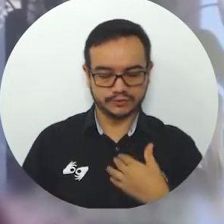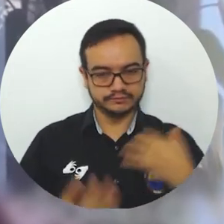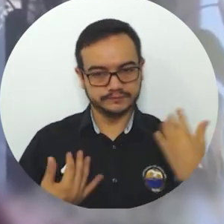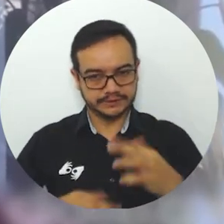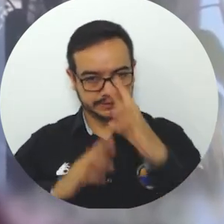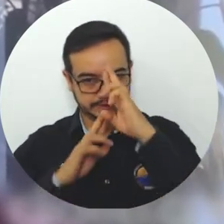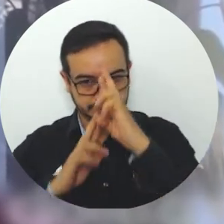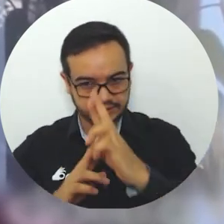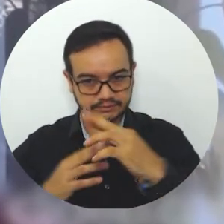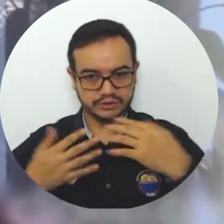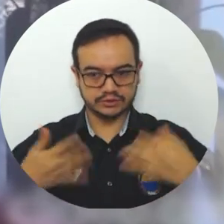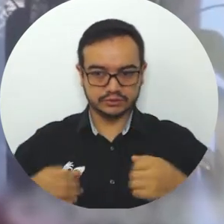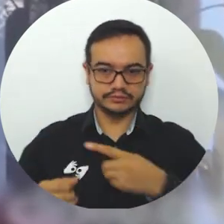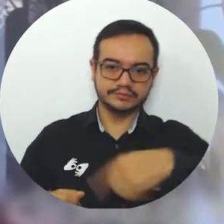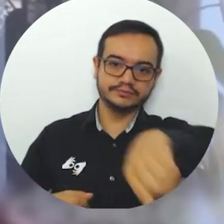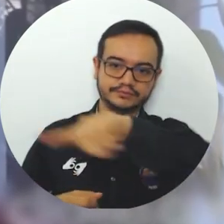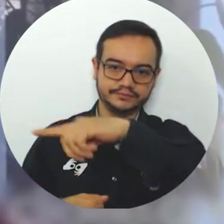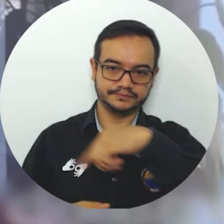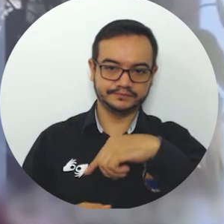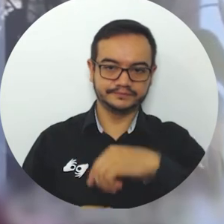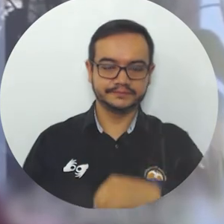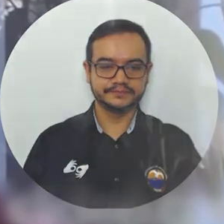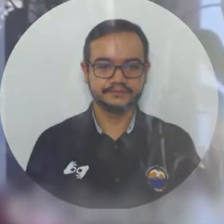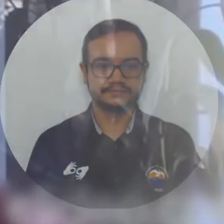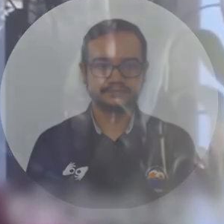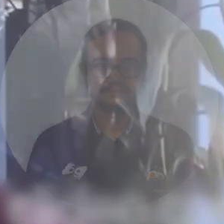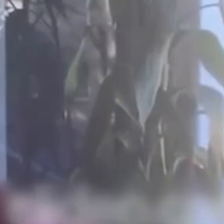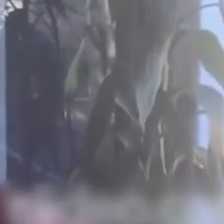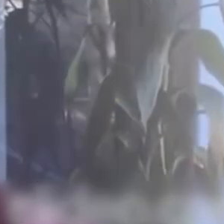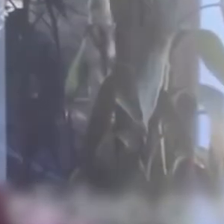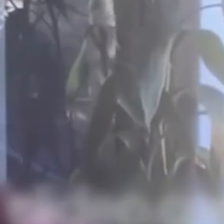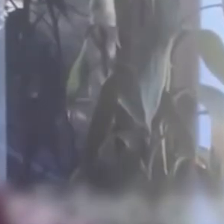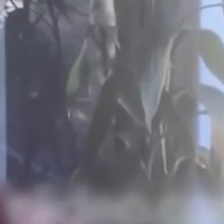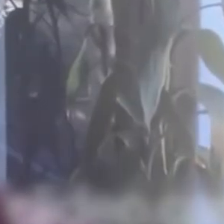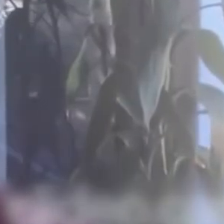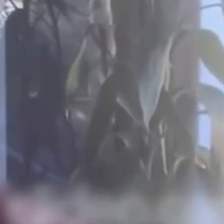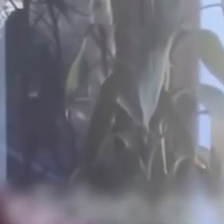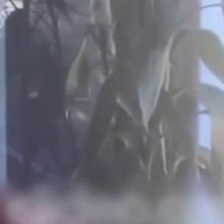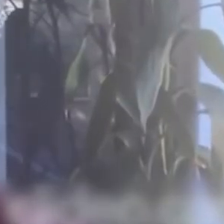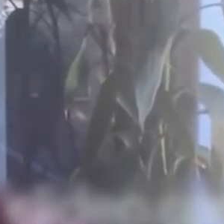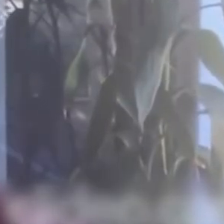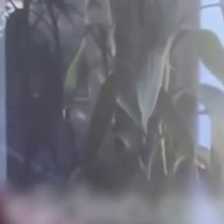presento excusas de la manera más respetuosa a esta comunidad.